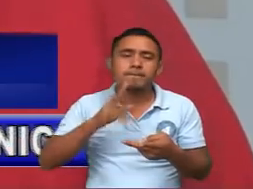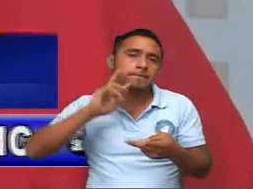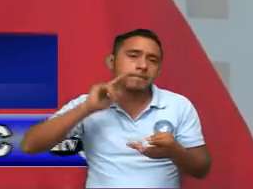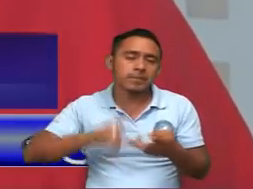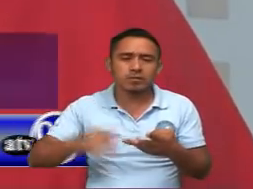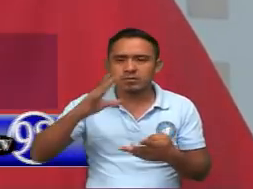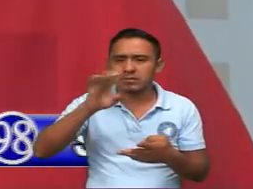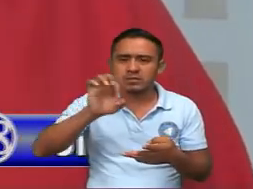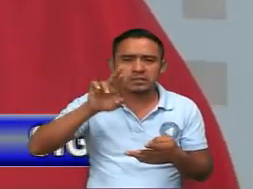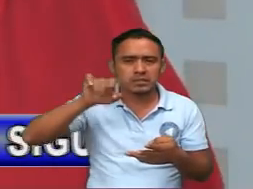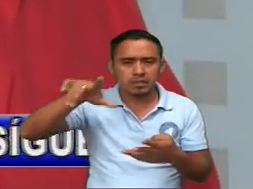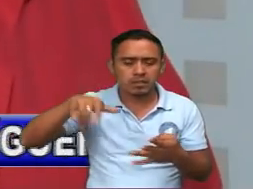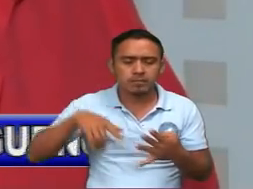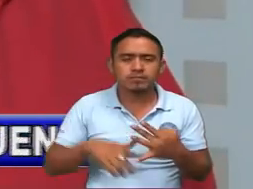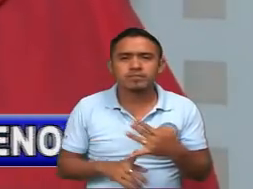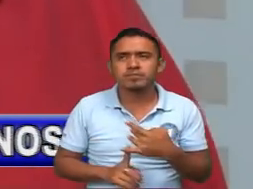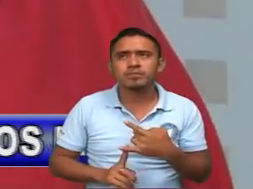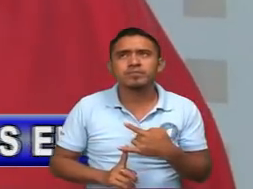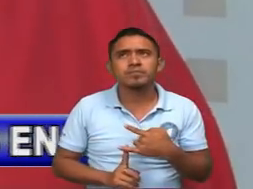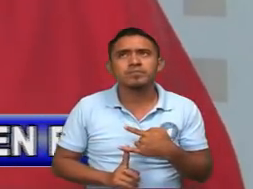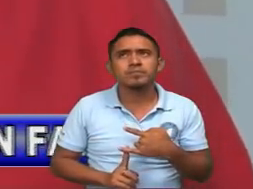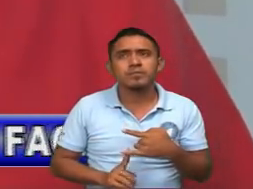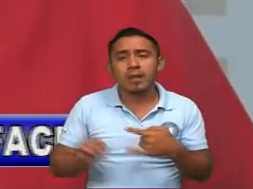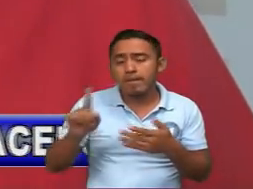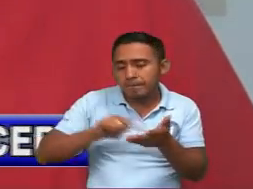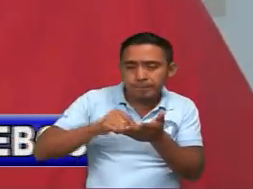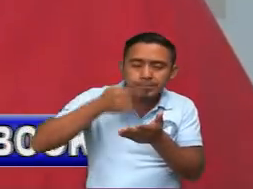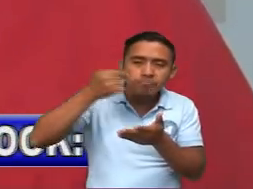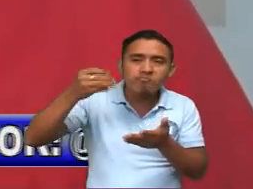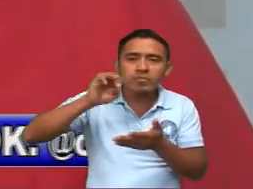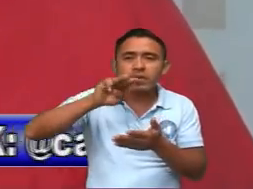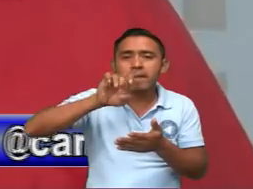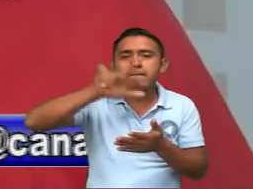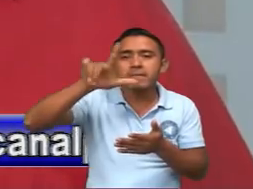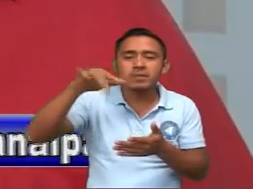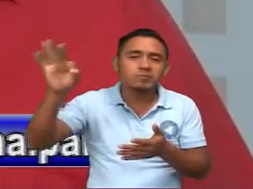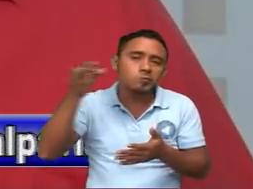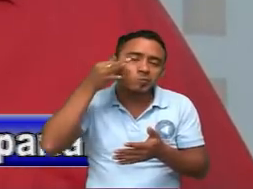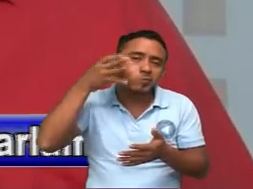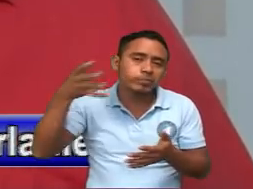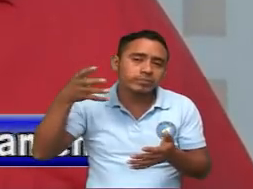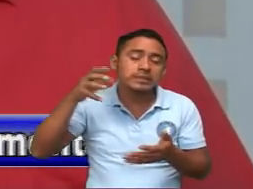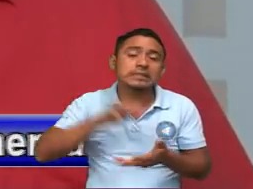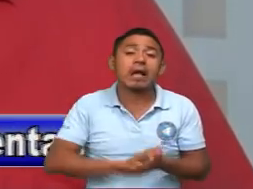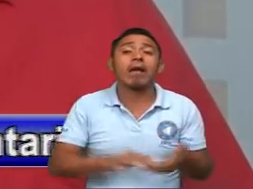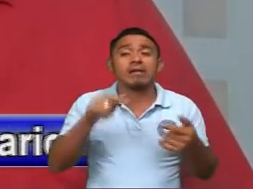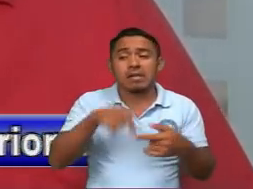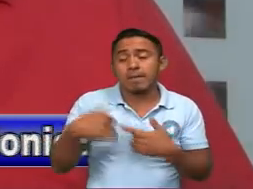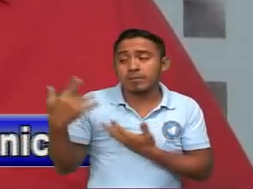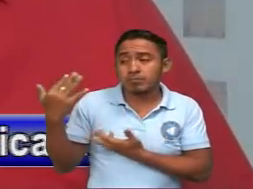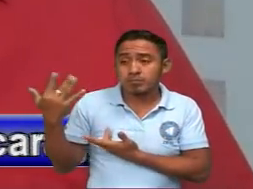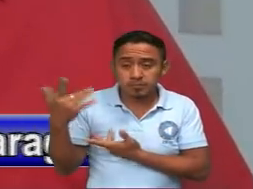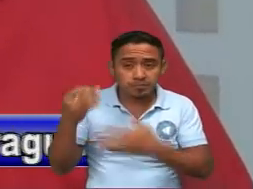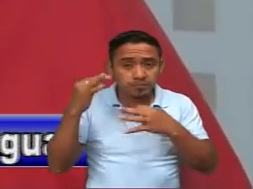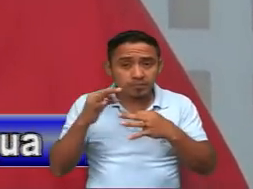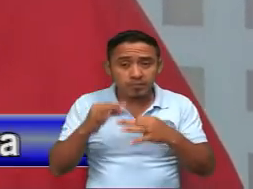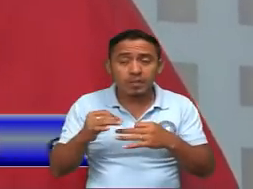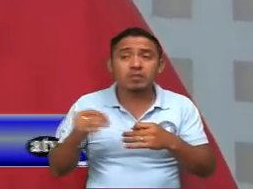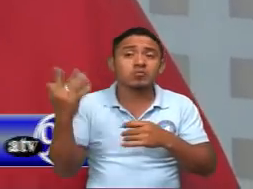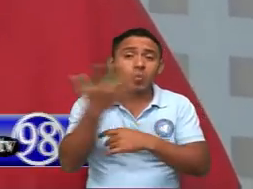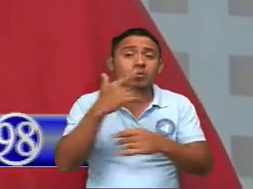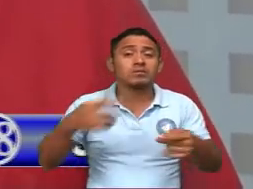cereales y miel de abeja, ¿verdad? Con esto esperamos nosotros pues llegar al pueblo de